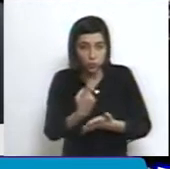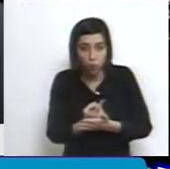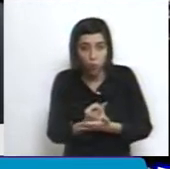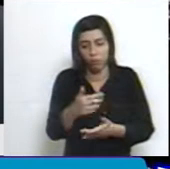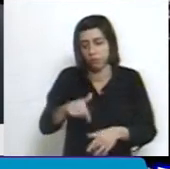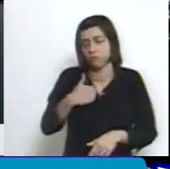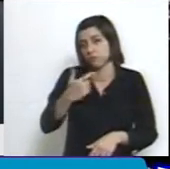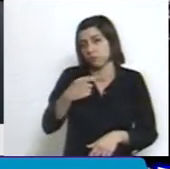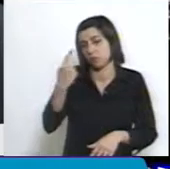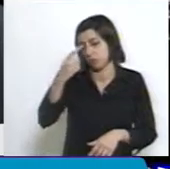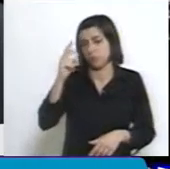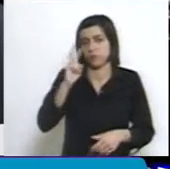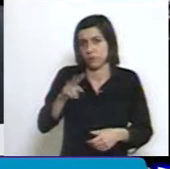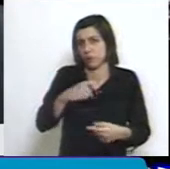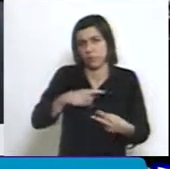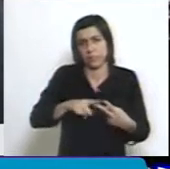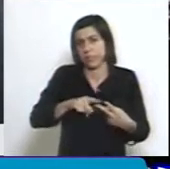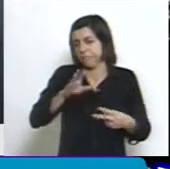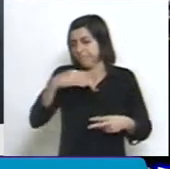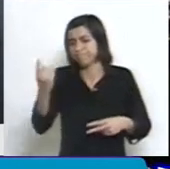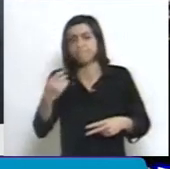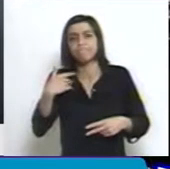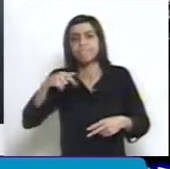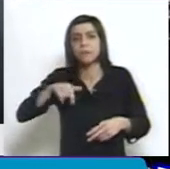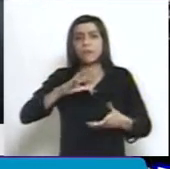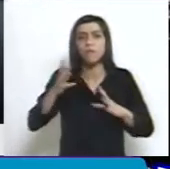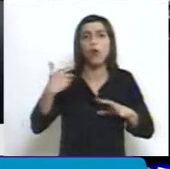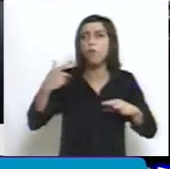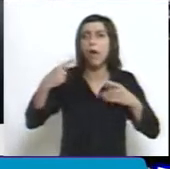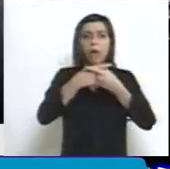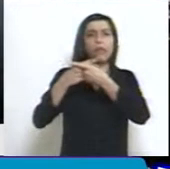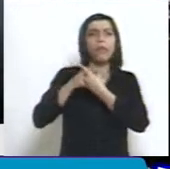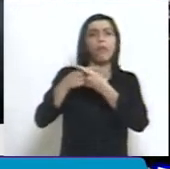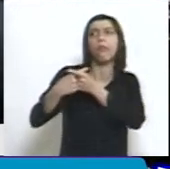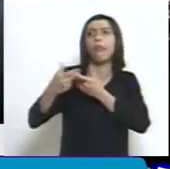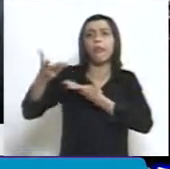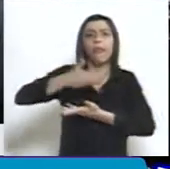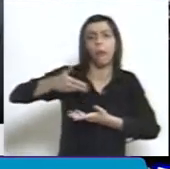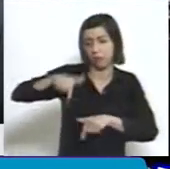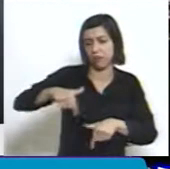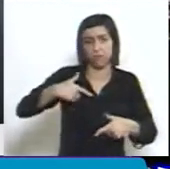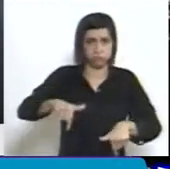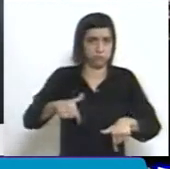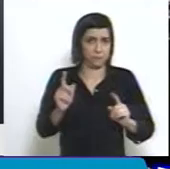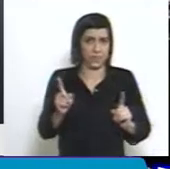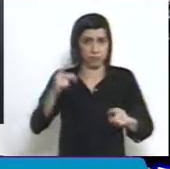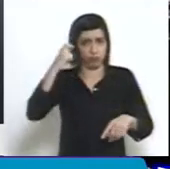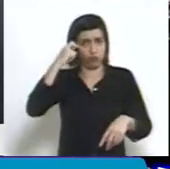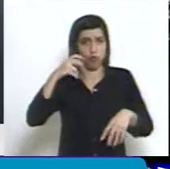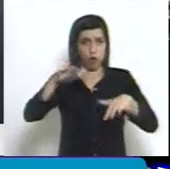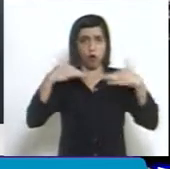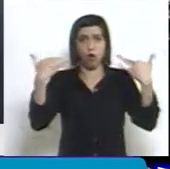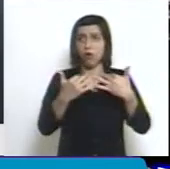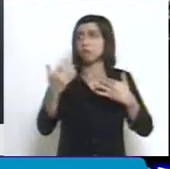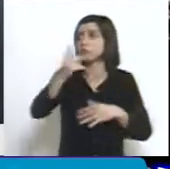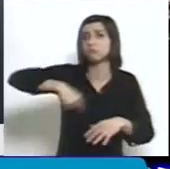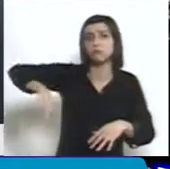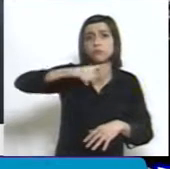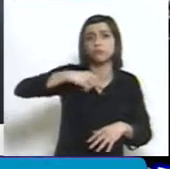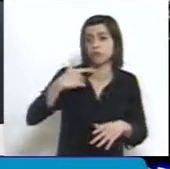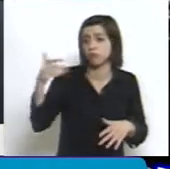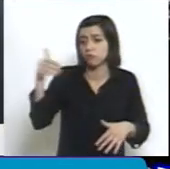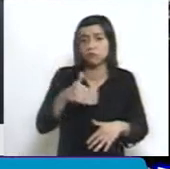de debate del presupuesto nacional es este Congreso de la Nación. Siempre lo sostuvimos de esta manera